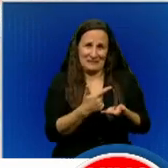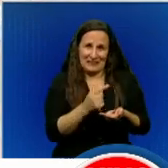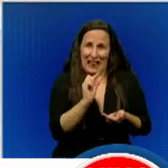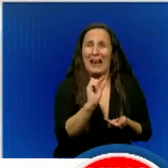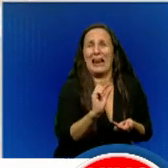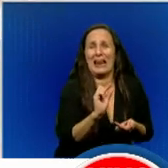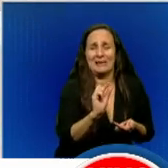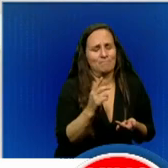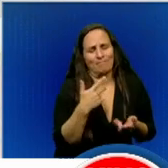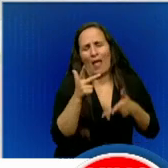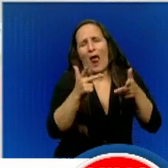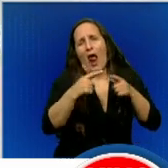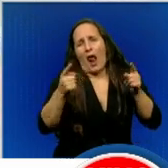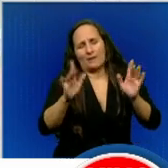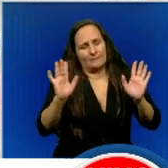comentarios